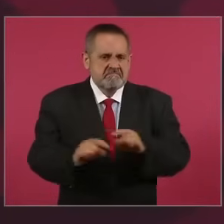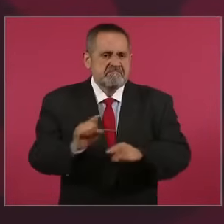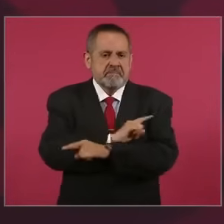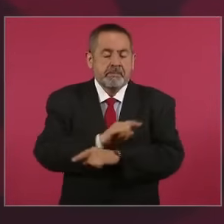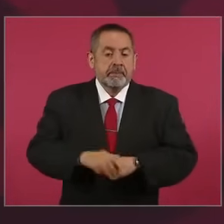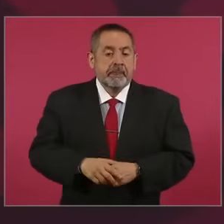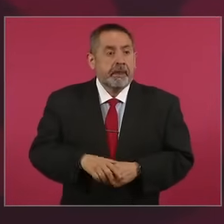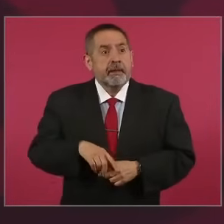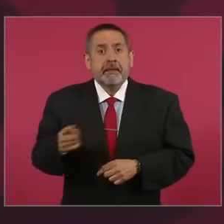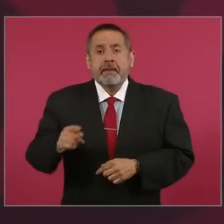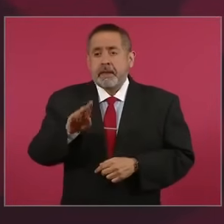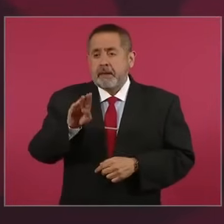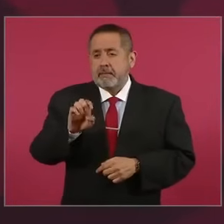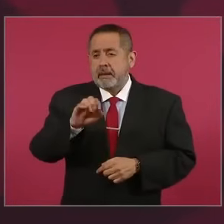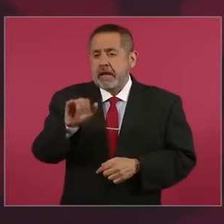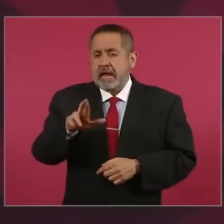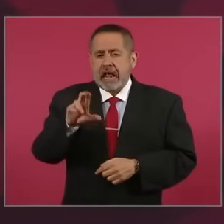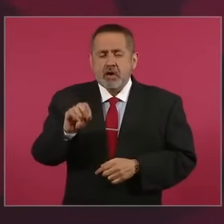Bejarano como